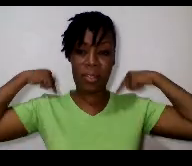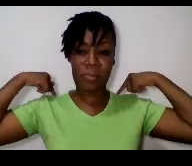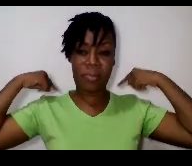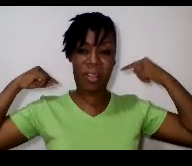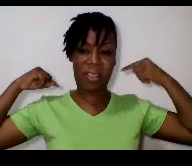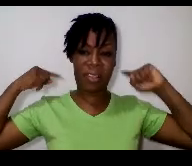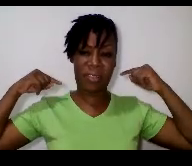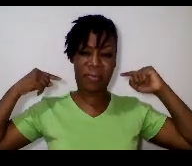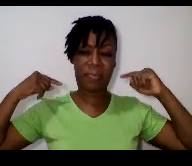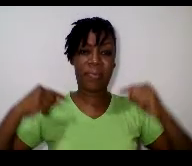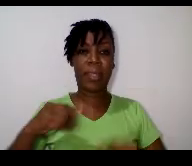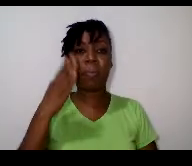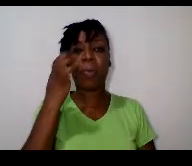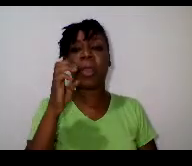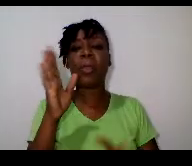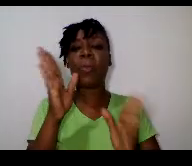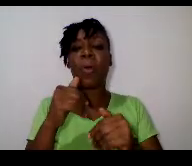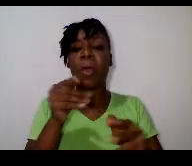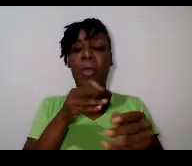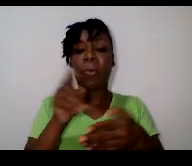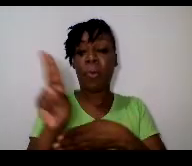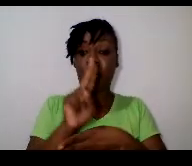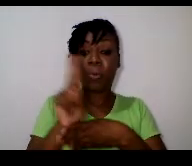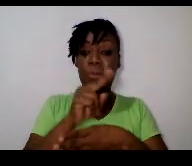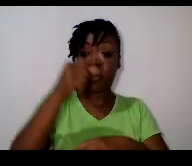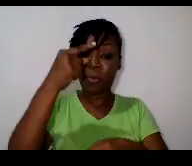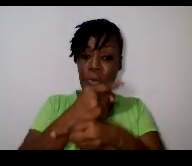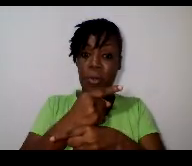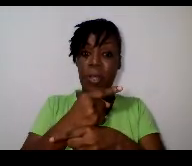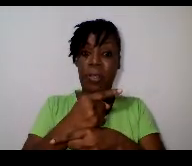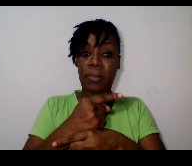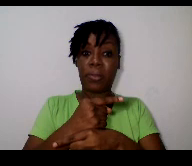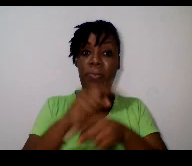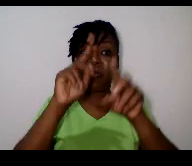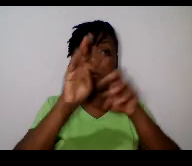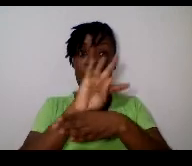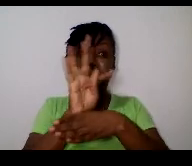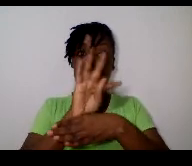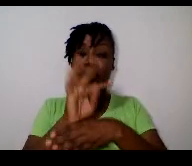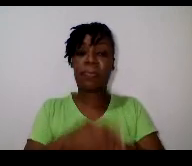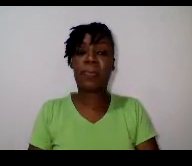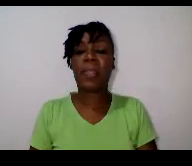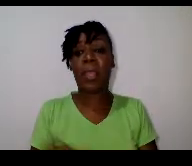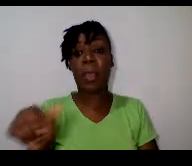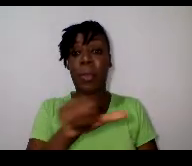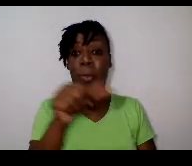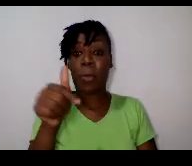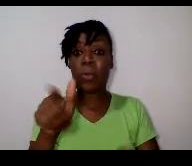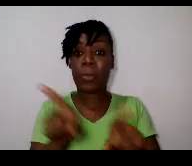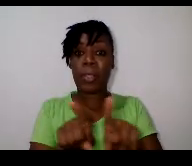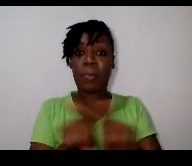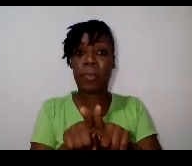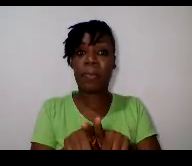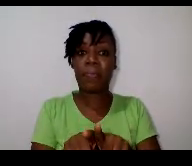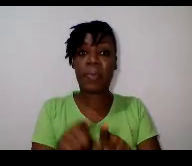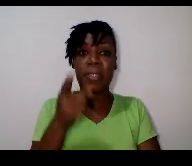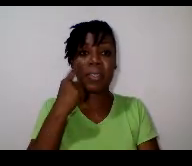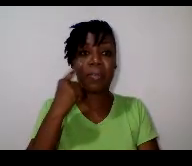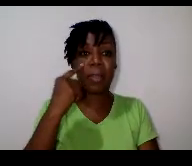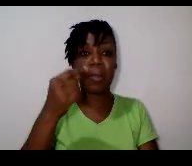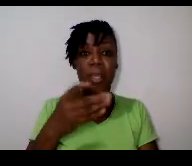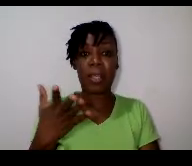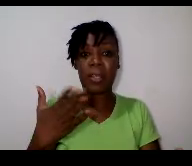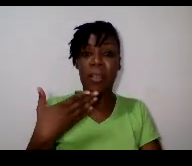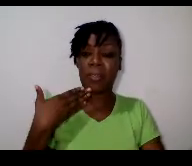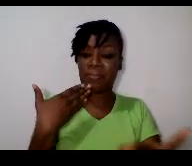las pantallas. Y otra de las áreas que las pantallas nos están afectando tiene que ver con la gratificación inmediata, ¿verdad?